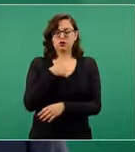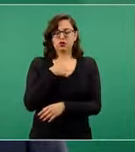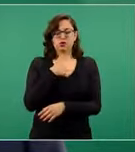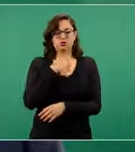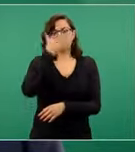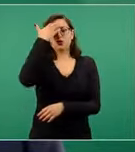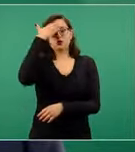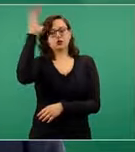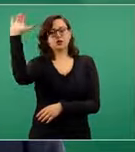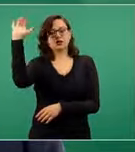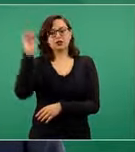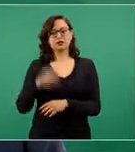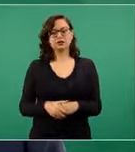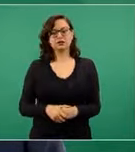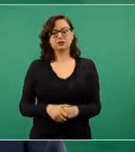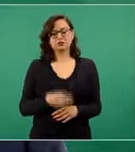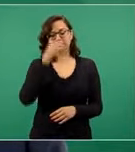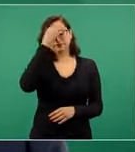conocía.